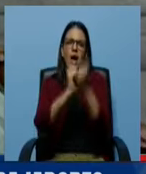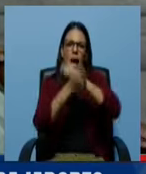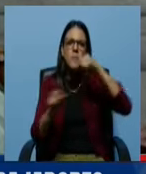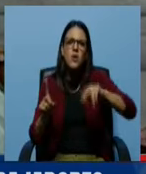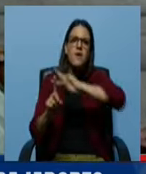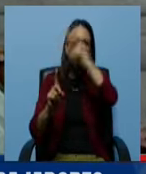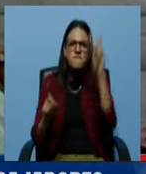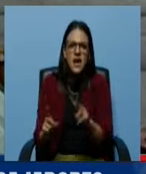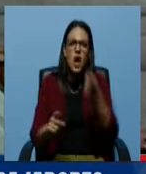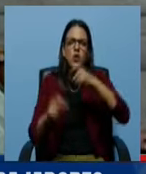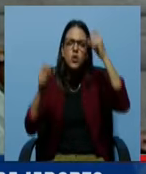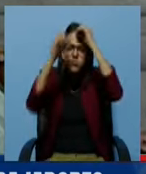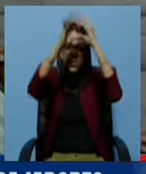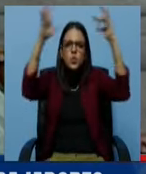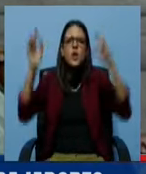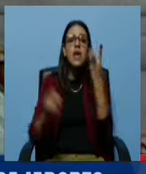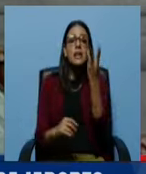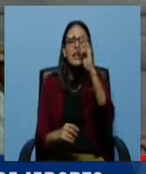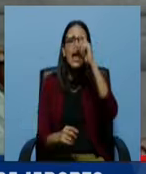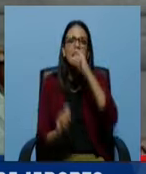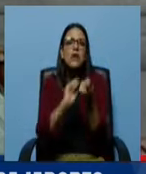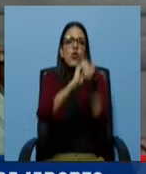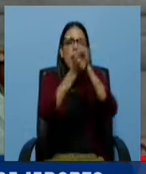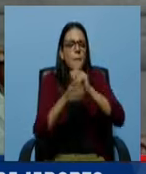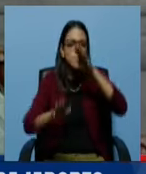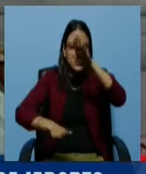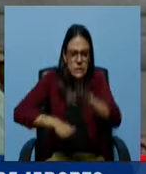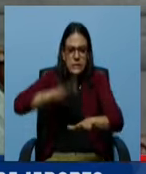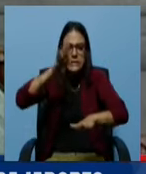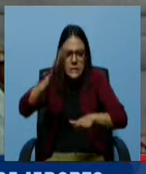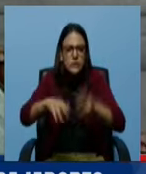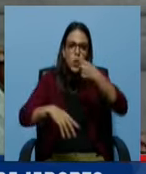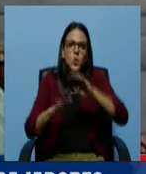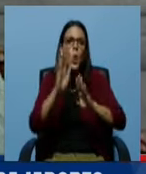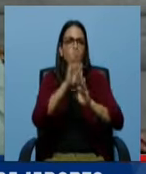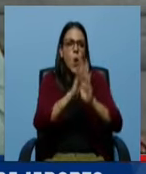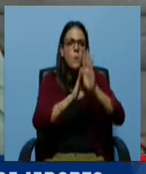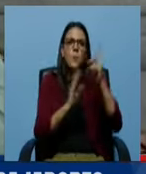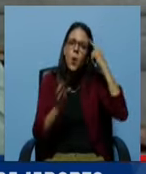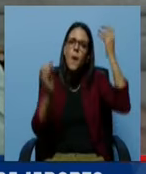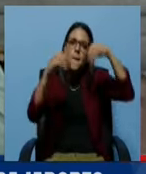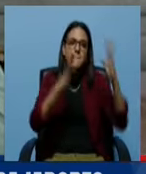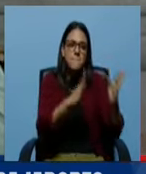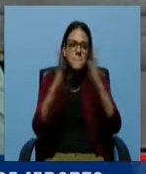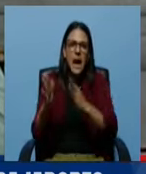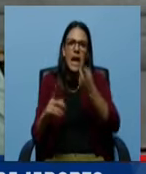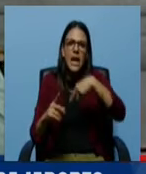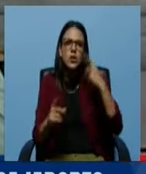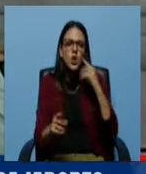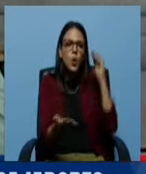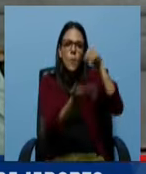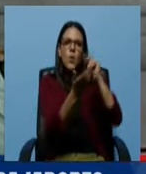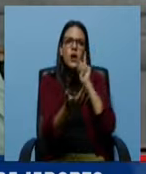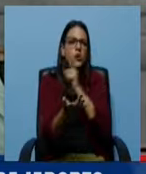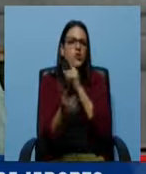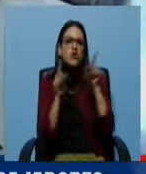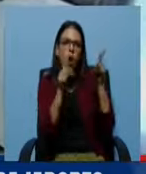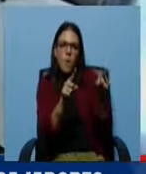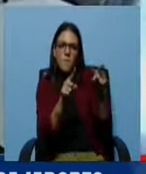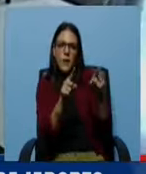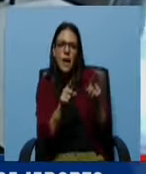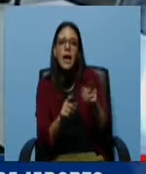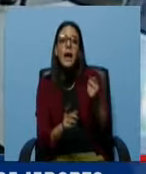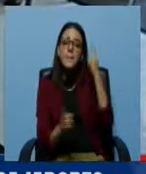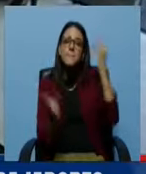Estamos soñando con 30 años de transformaciones. Y estamos con un plan que hemos denominado el plan de